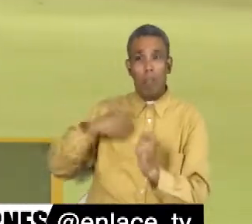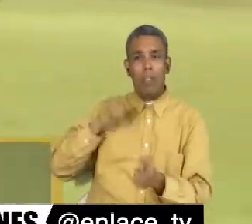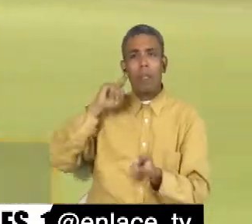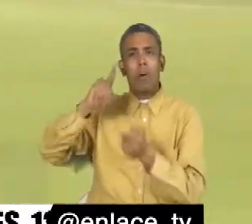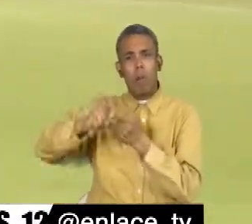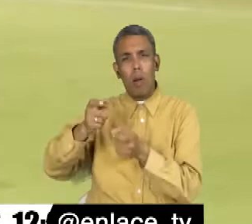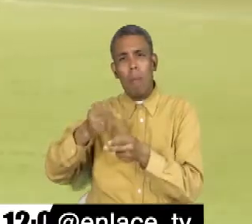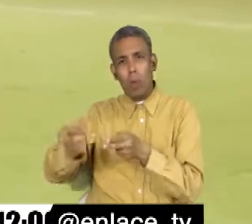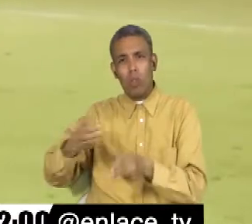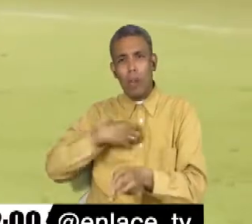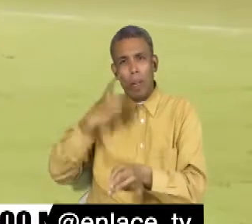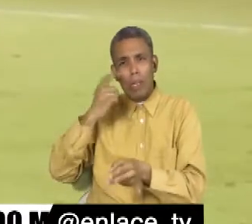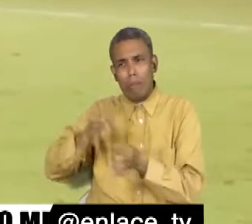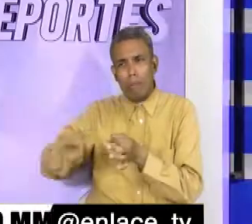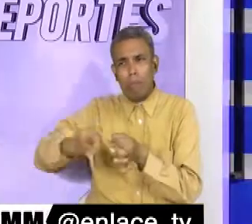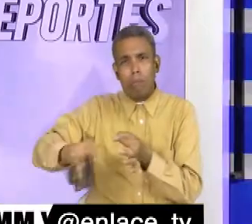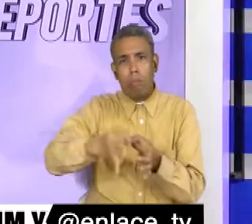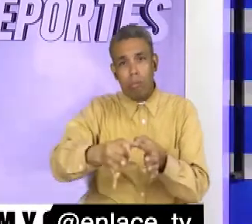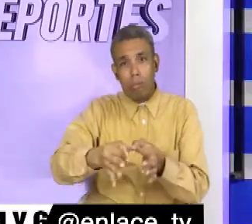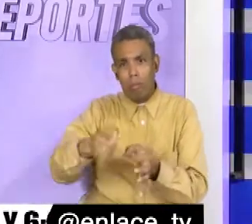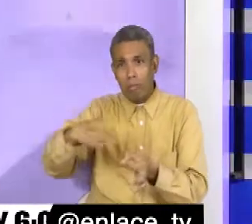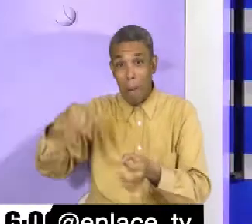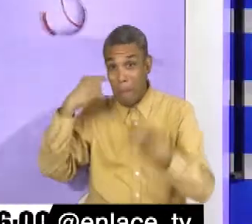de los torneos municipales.